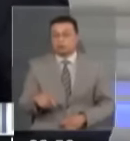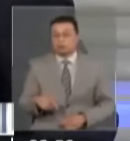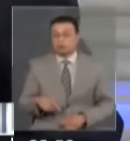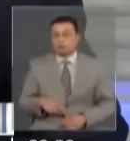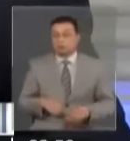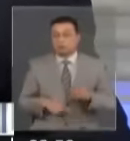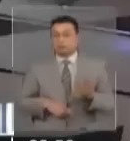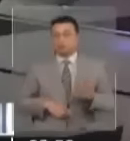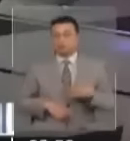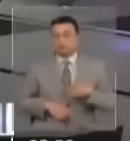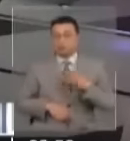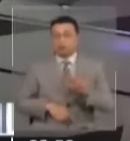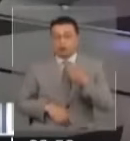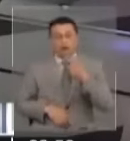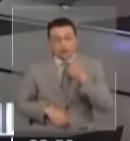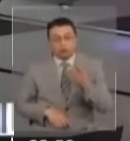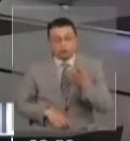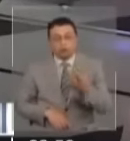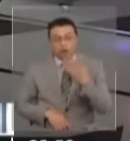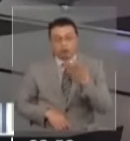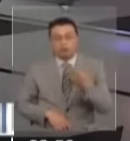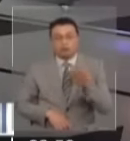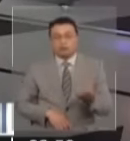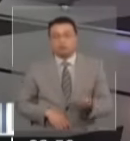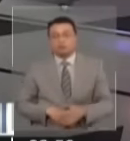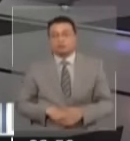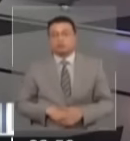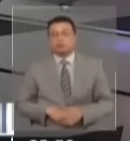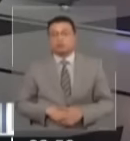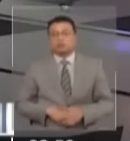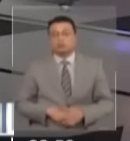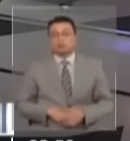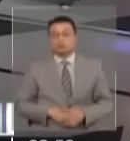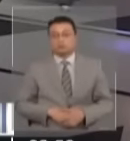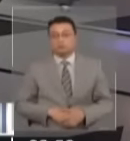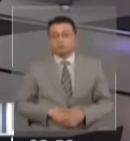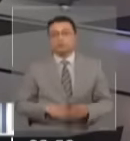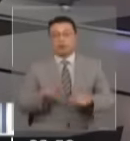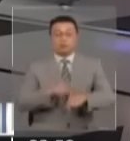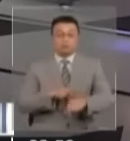por eso mismo quiero escuchar una buena charla. Está perdiendo tiempo, va corriendo el tiempo ya.